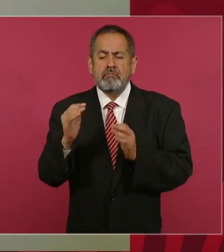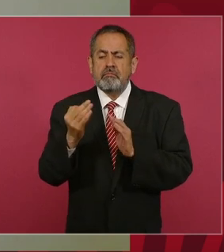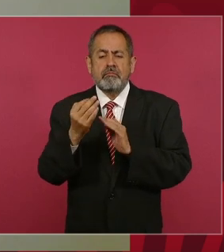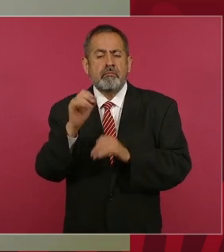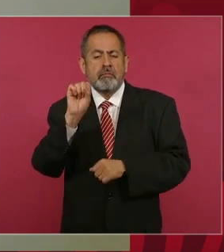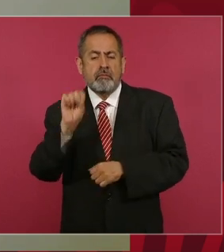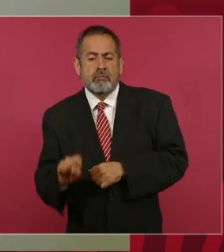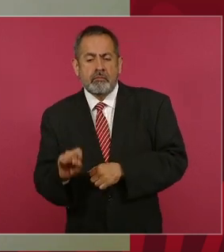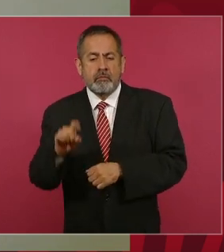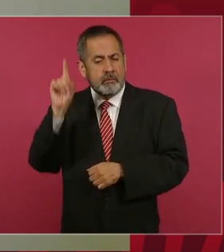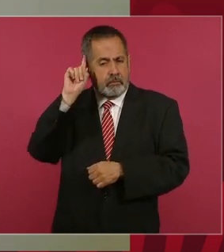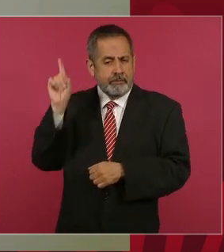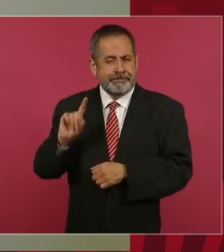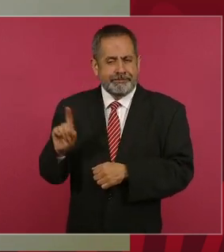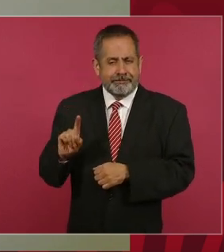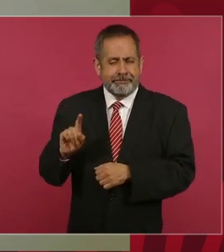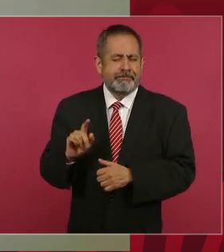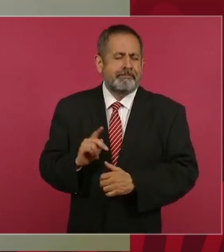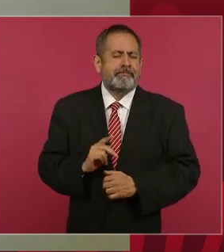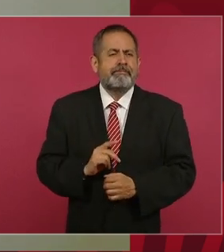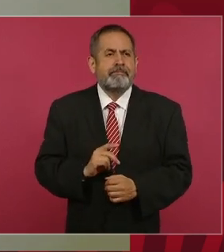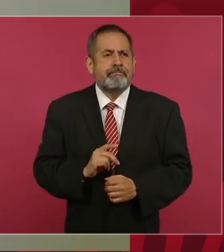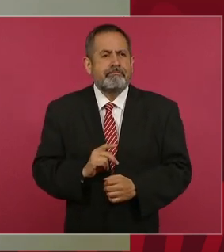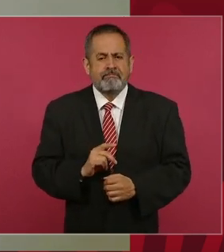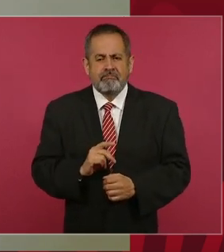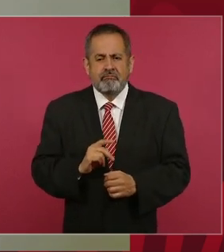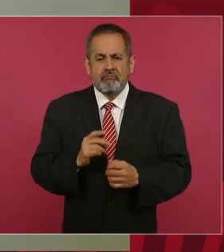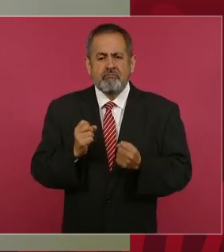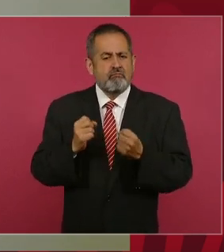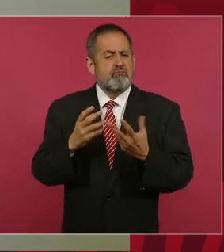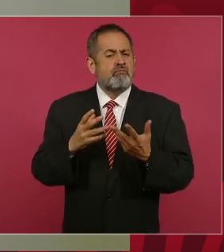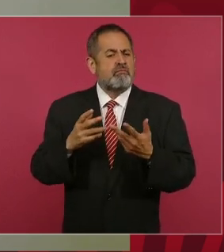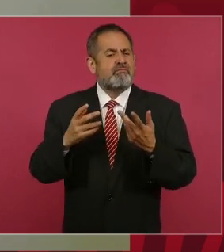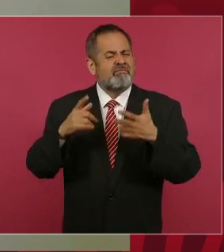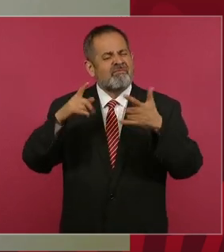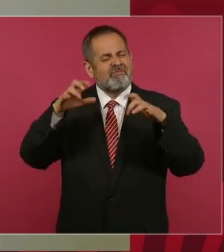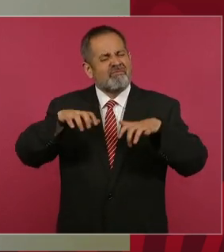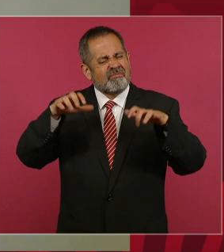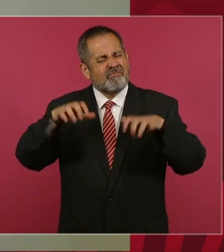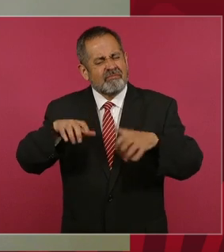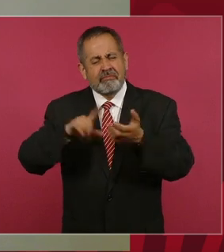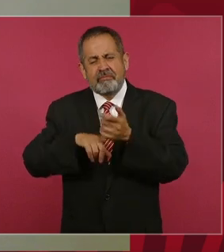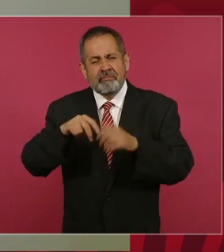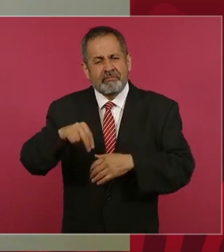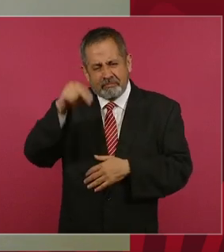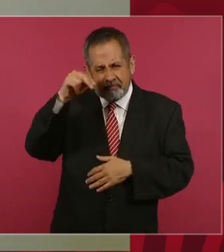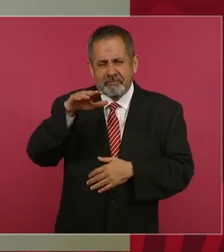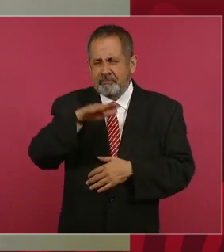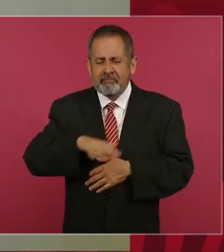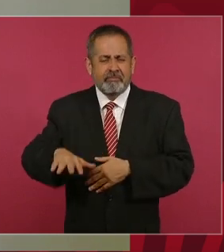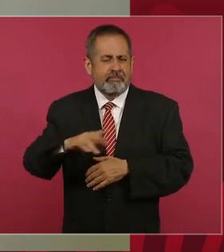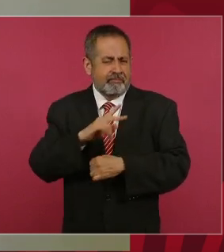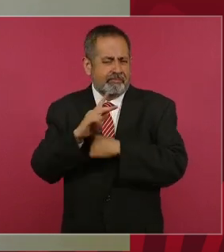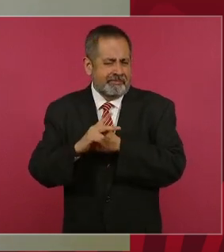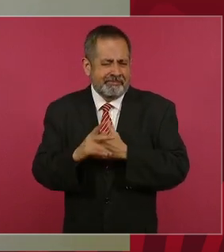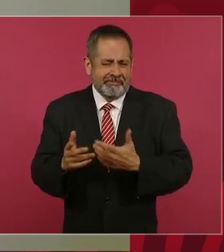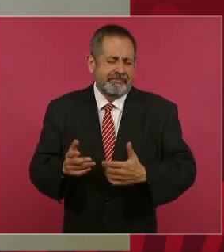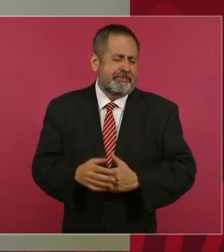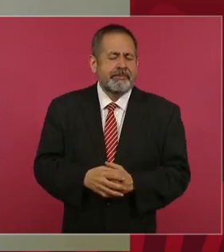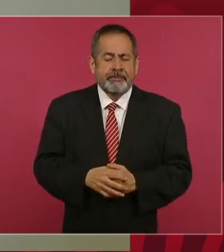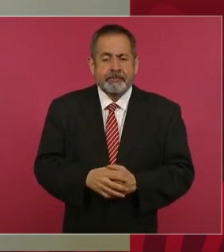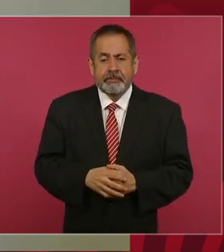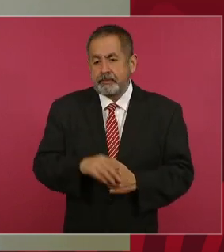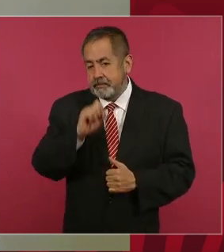Zacatecas, con muy fuertes lluvias en la mesa del norte y en el noreste del país. Asimismo, se